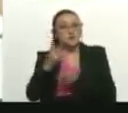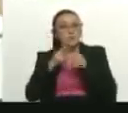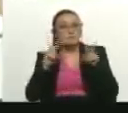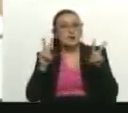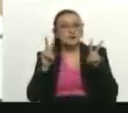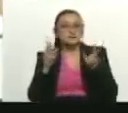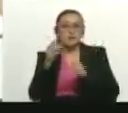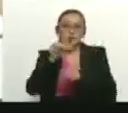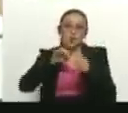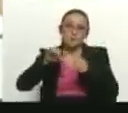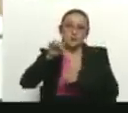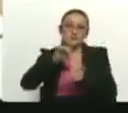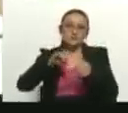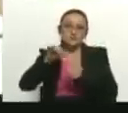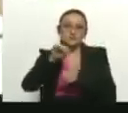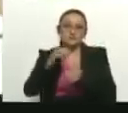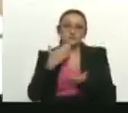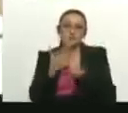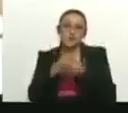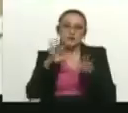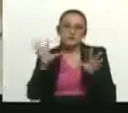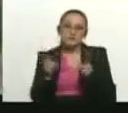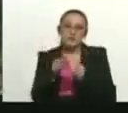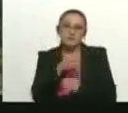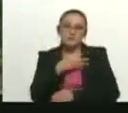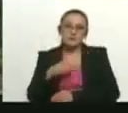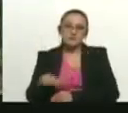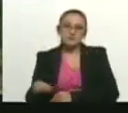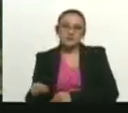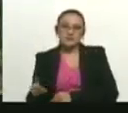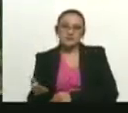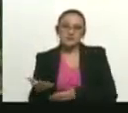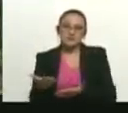la cooperación. Muchas gracias, presidente.